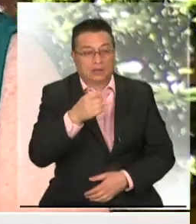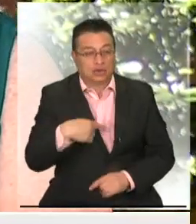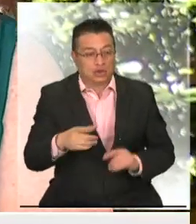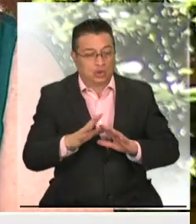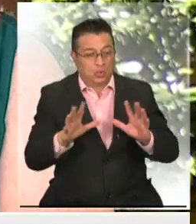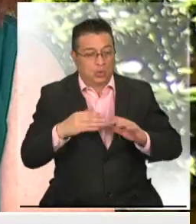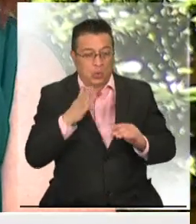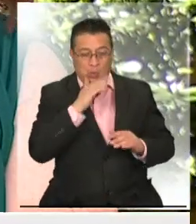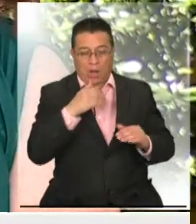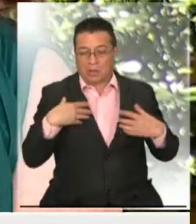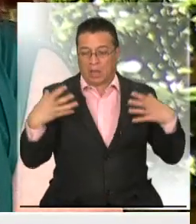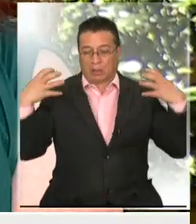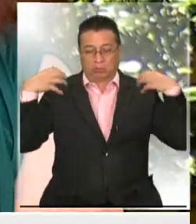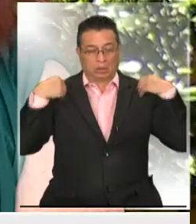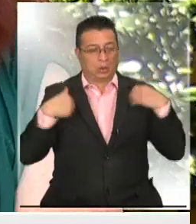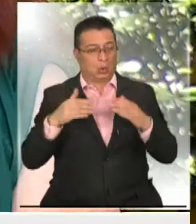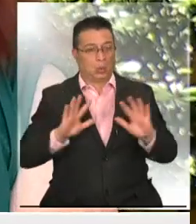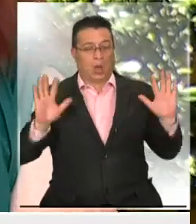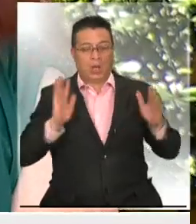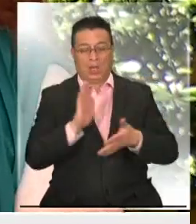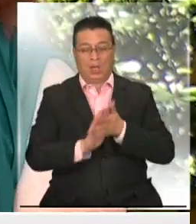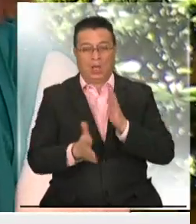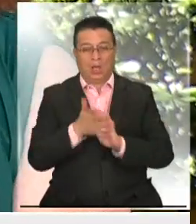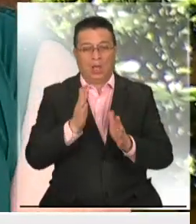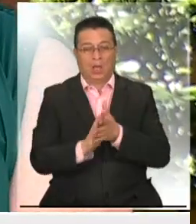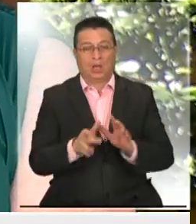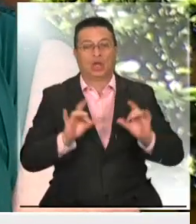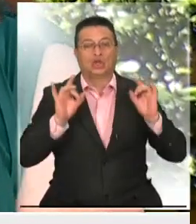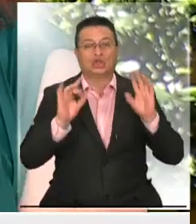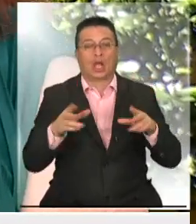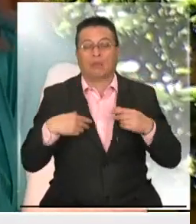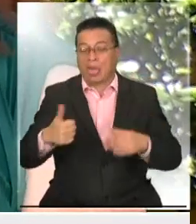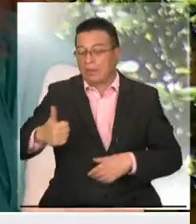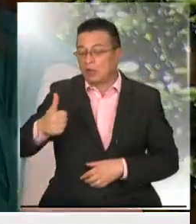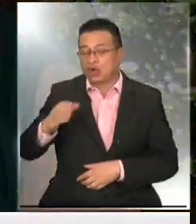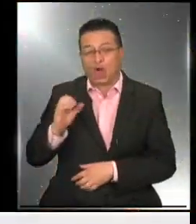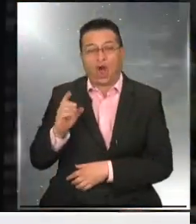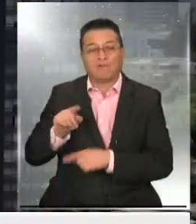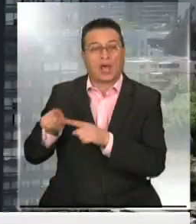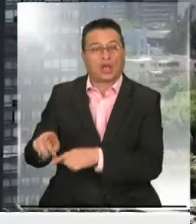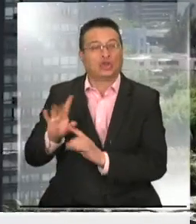ninguna responsabilidad jurídica y quede solo supeditada al director de obra.